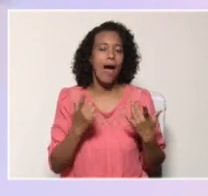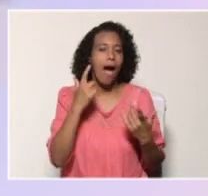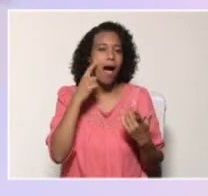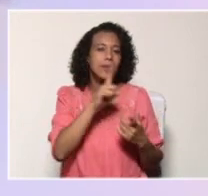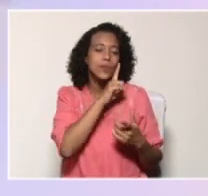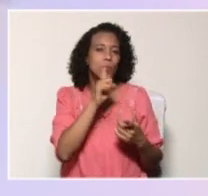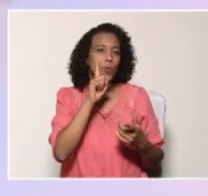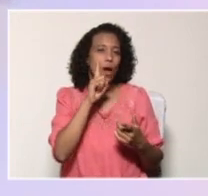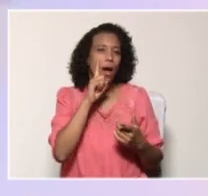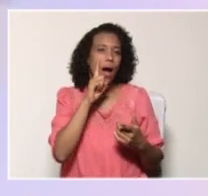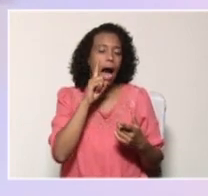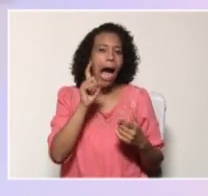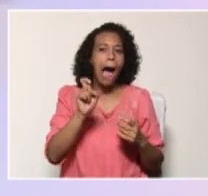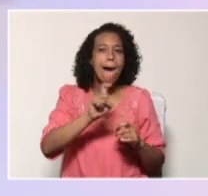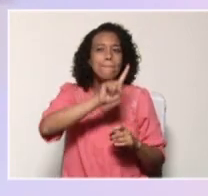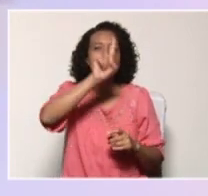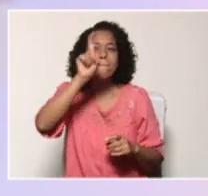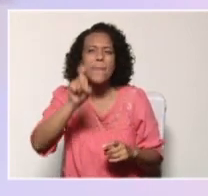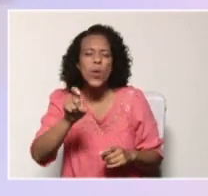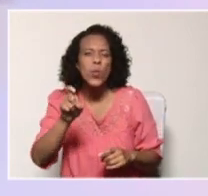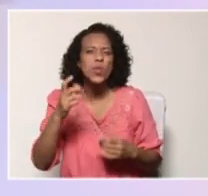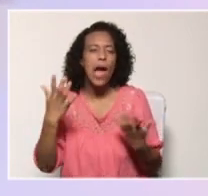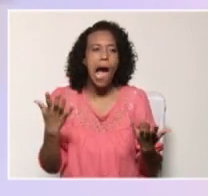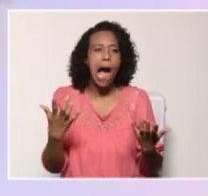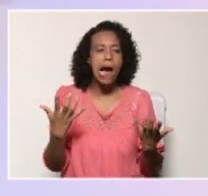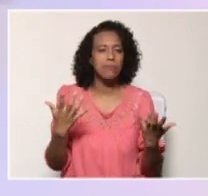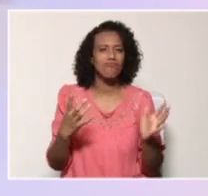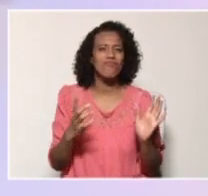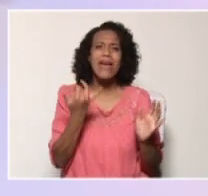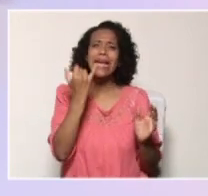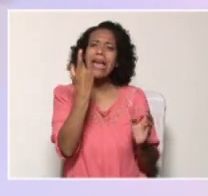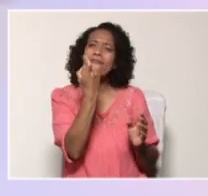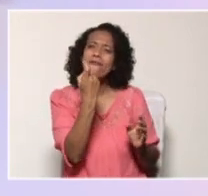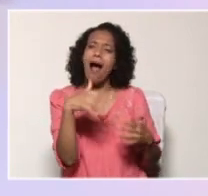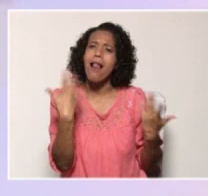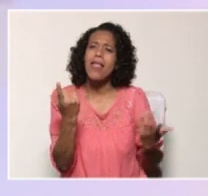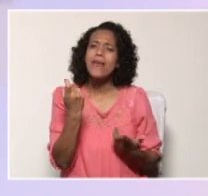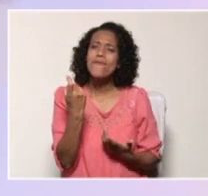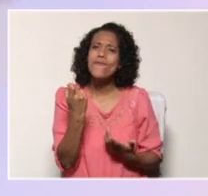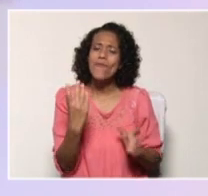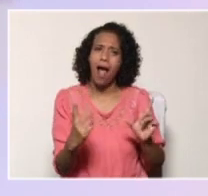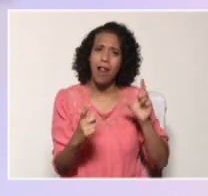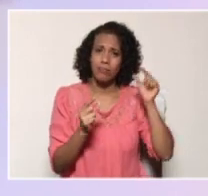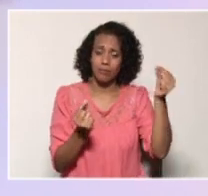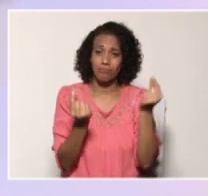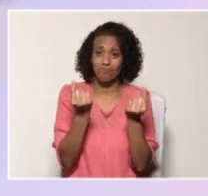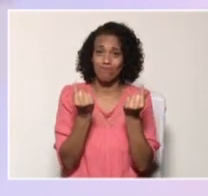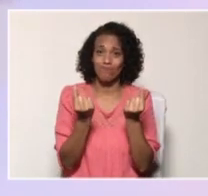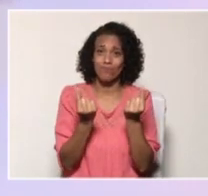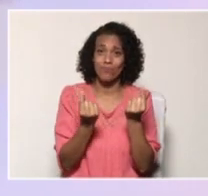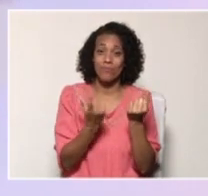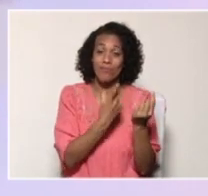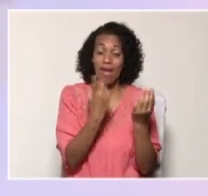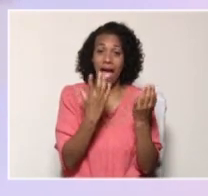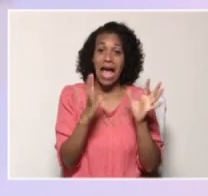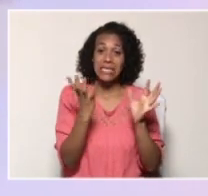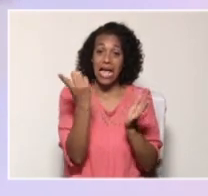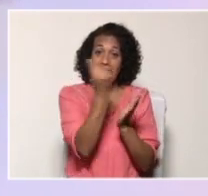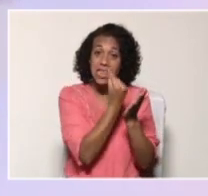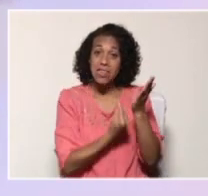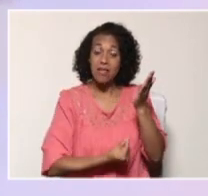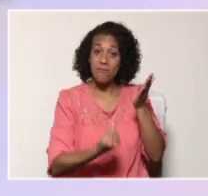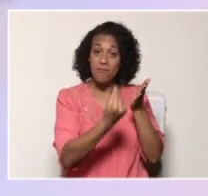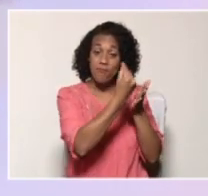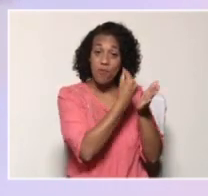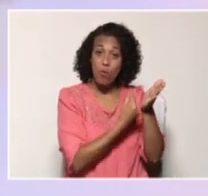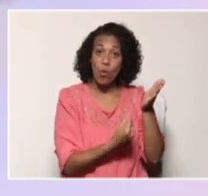que se llaman acertijos visuales. ¿Cómo son estos acertijos visuales? Pues bueno, los vamos a mostrar a continuación. Aquí en este material